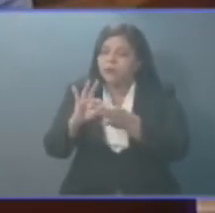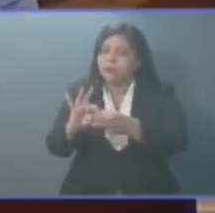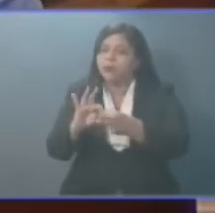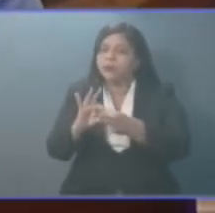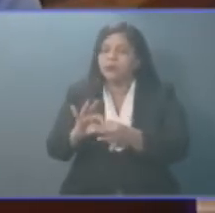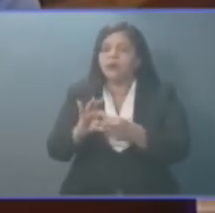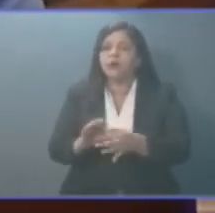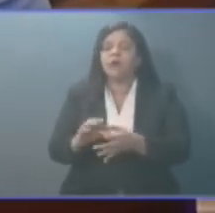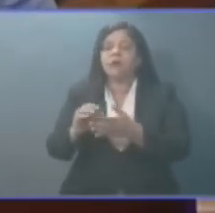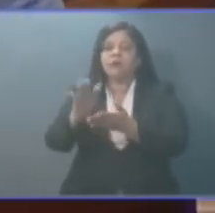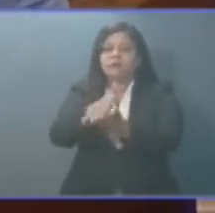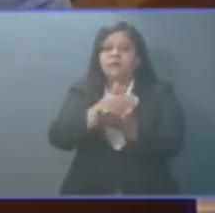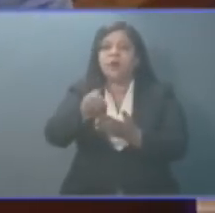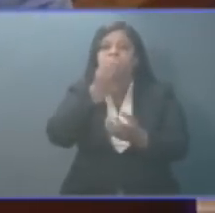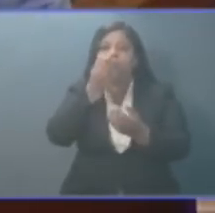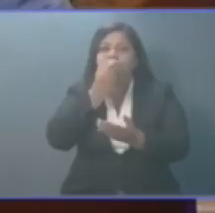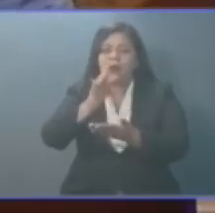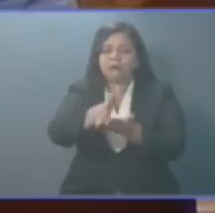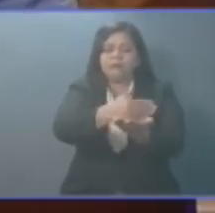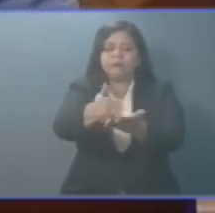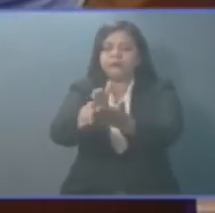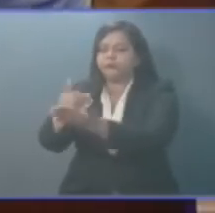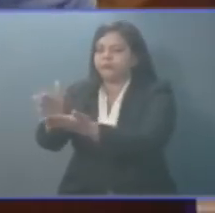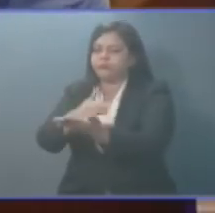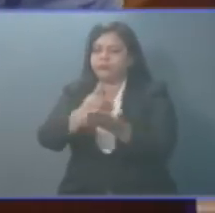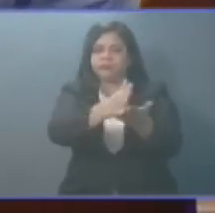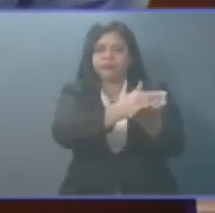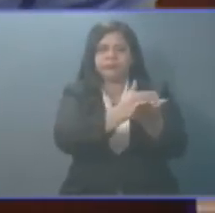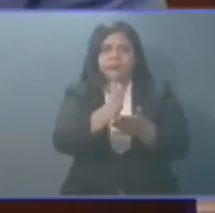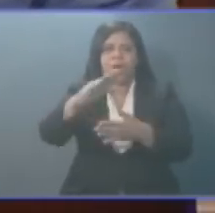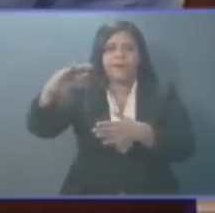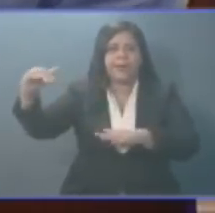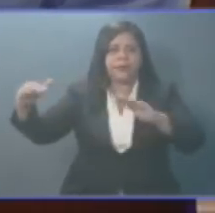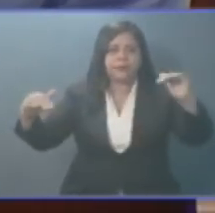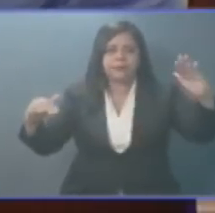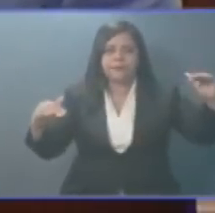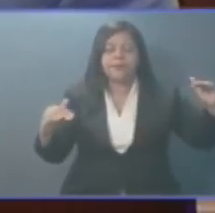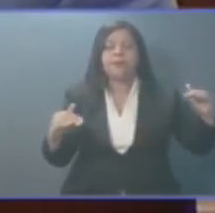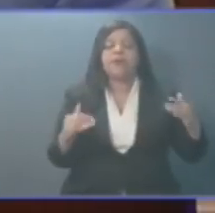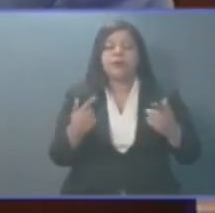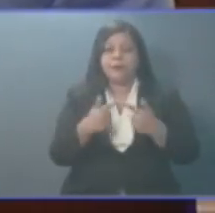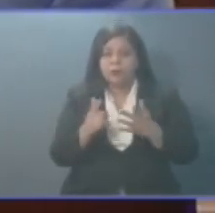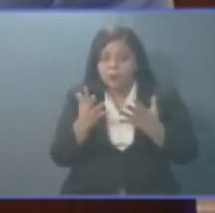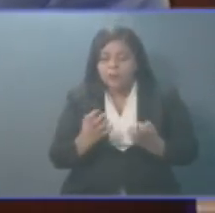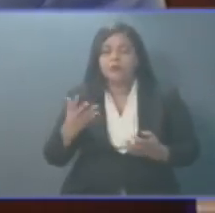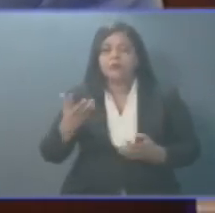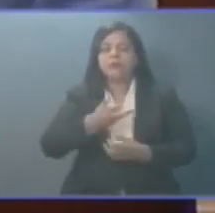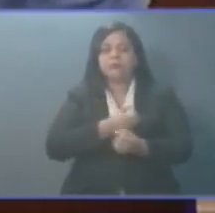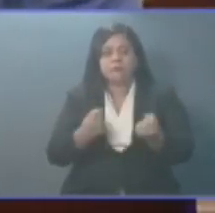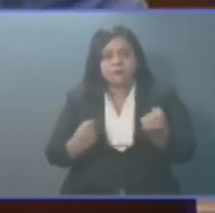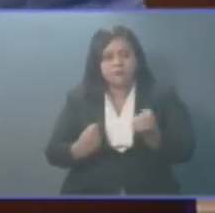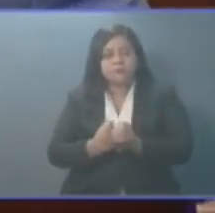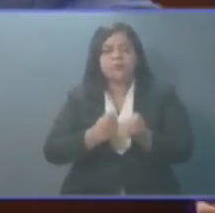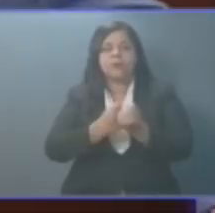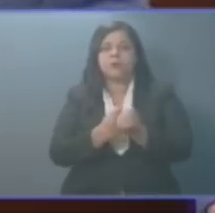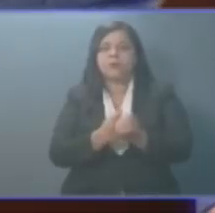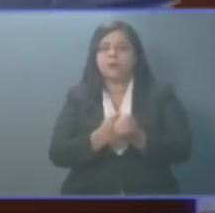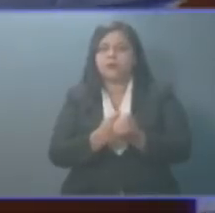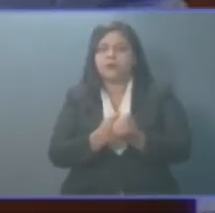de distribución de alimentos. Con este esfuerzo, buscamos abordar integralmente